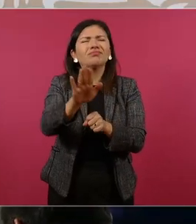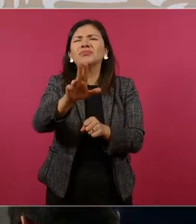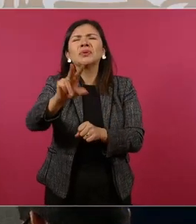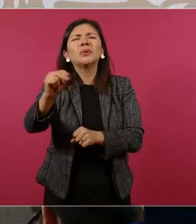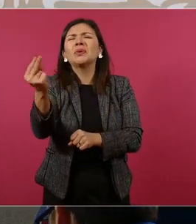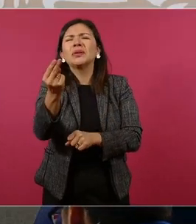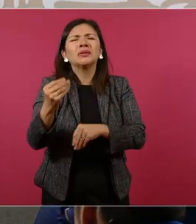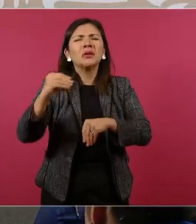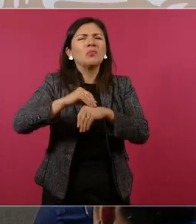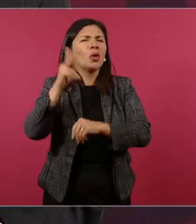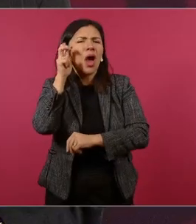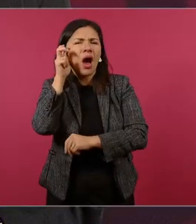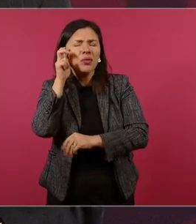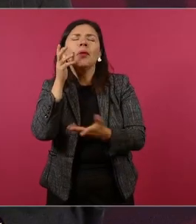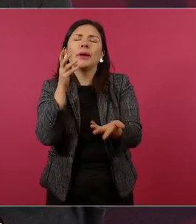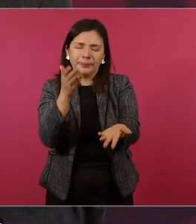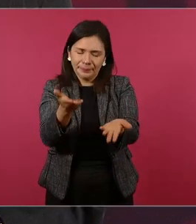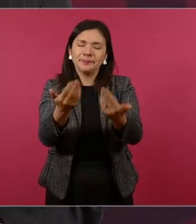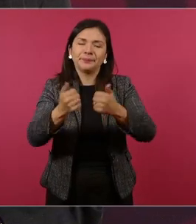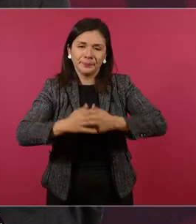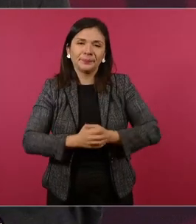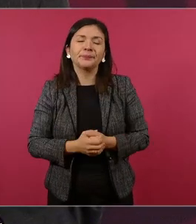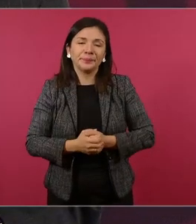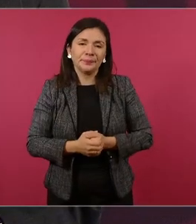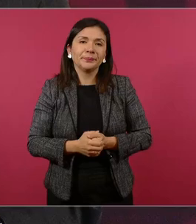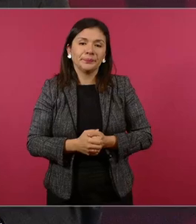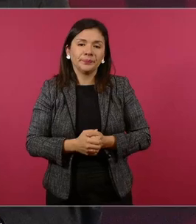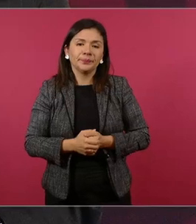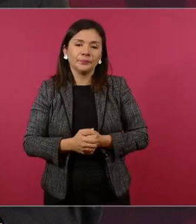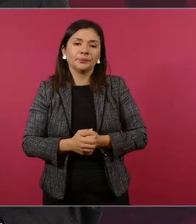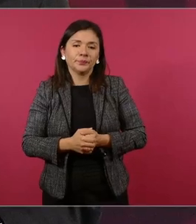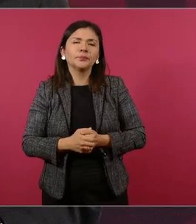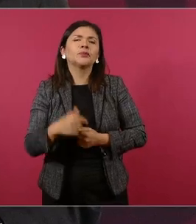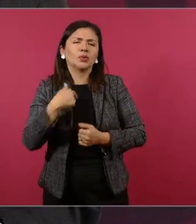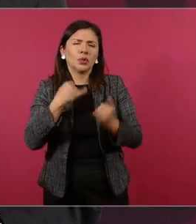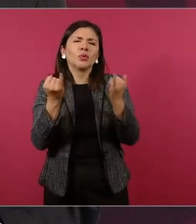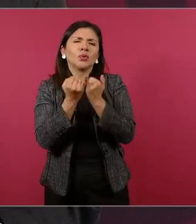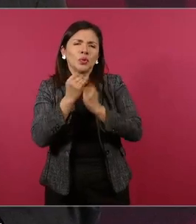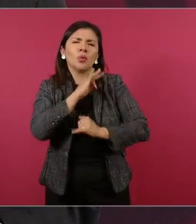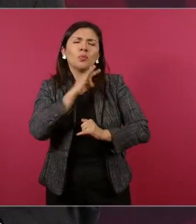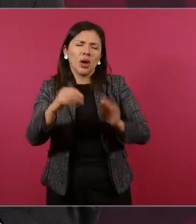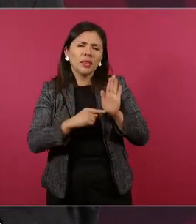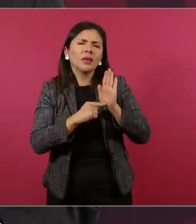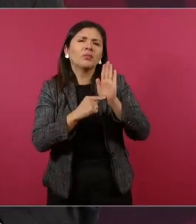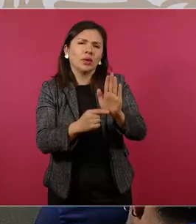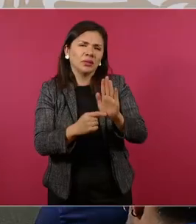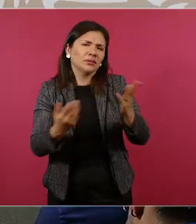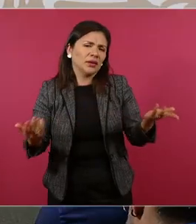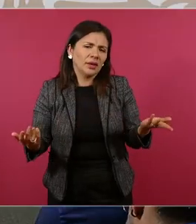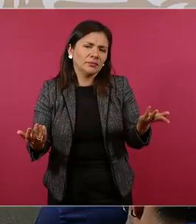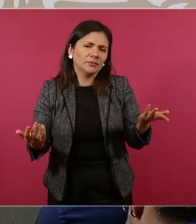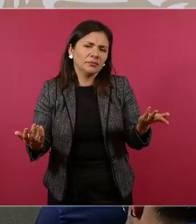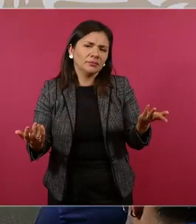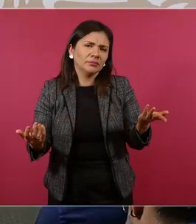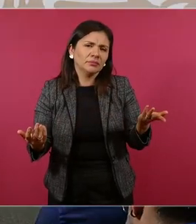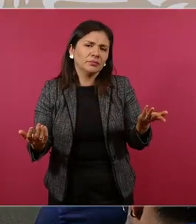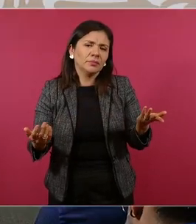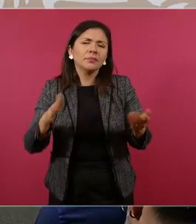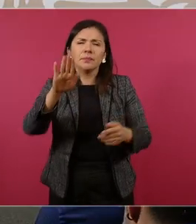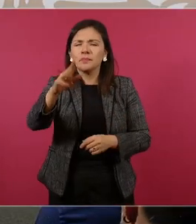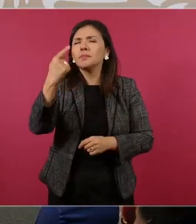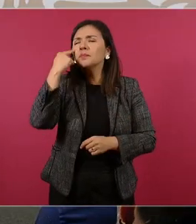pongas porque bueno ponlo peroo tambén Yo te podría poner por presidente yo te podría poner a